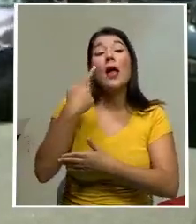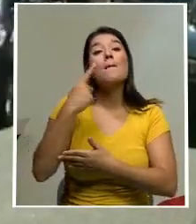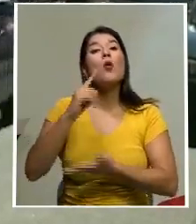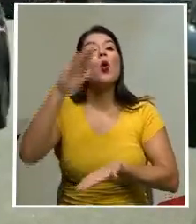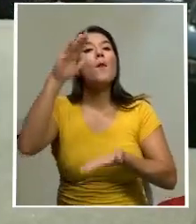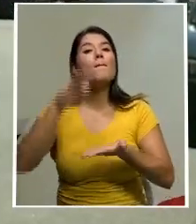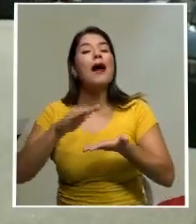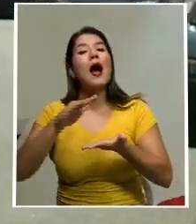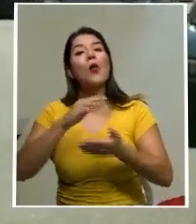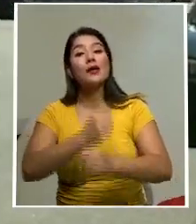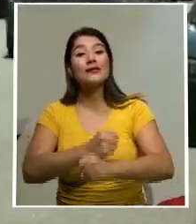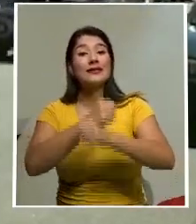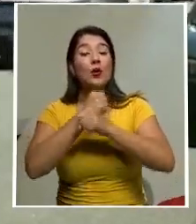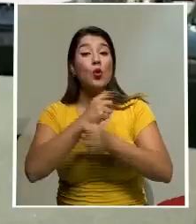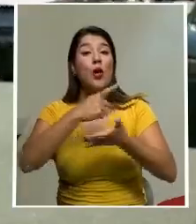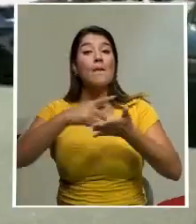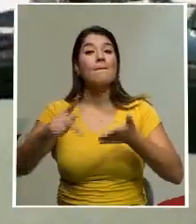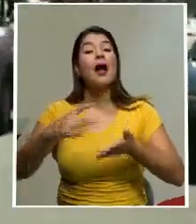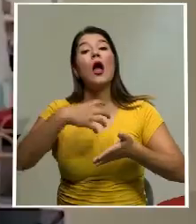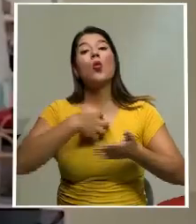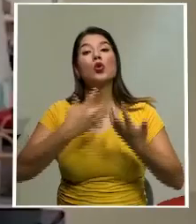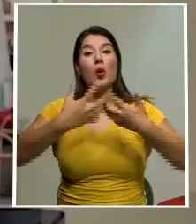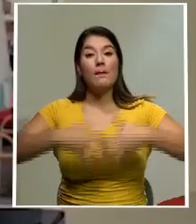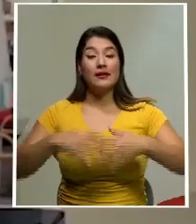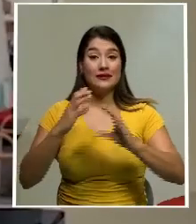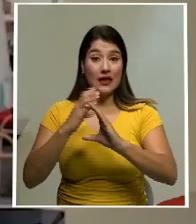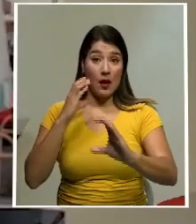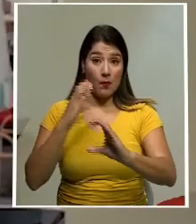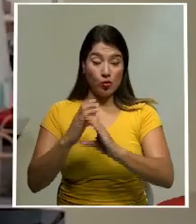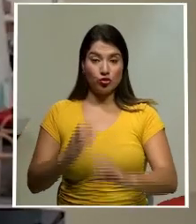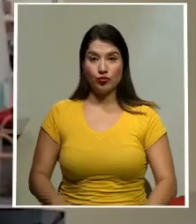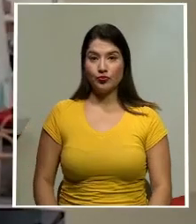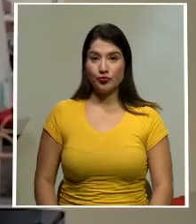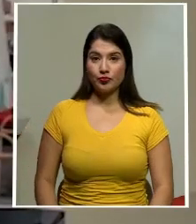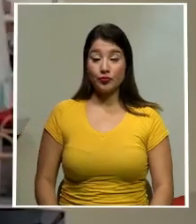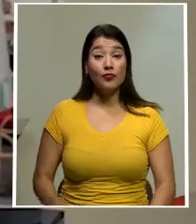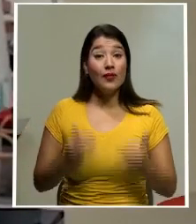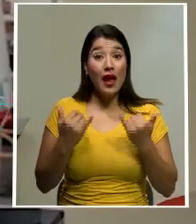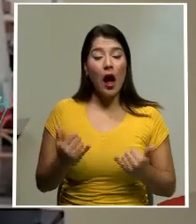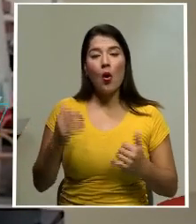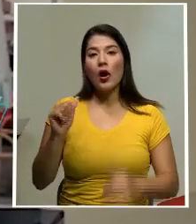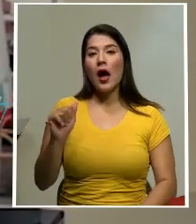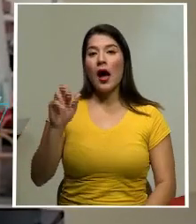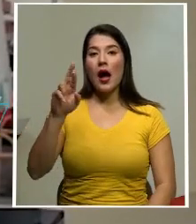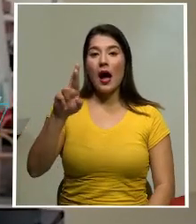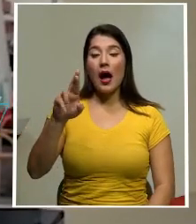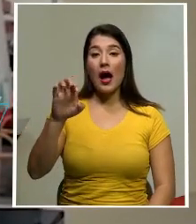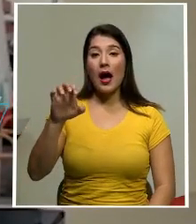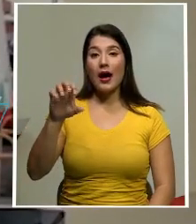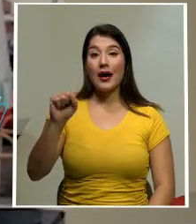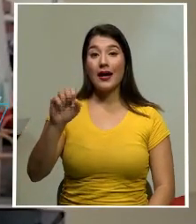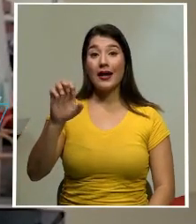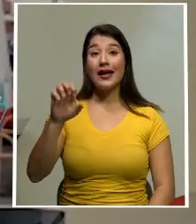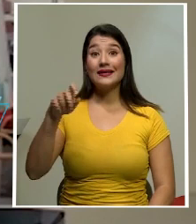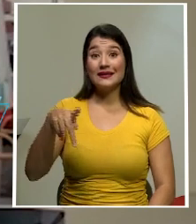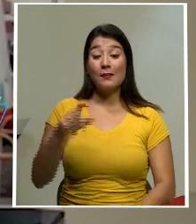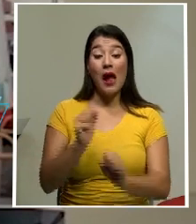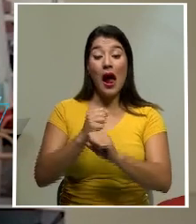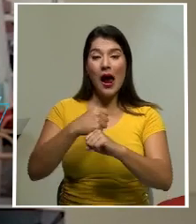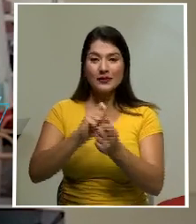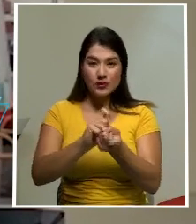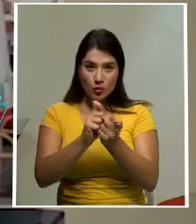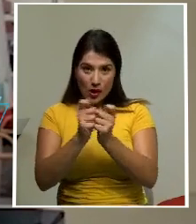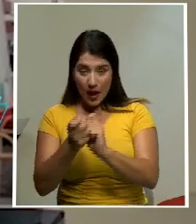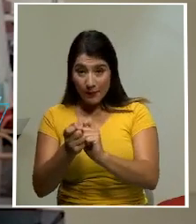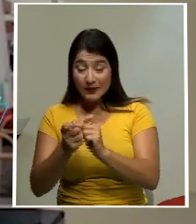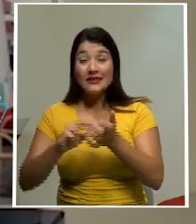los empresarios autobuseros. En esta ocasión, la ARECEP realiza un ajuste que da negativo,